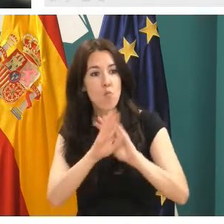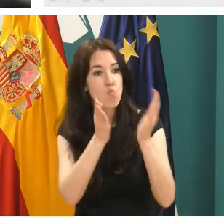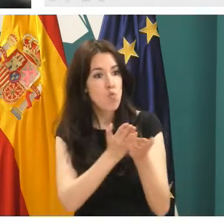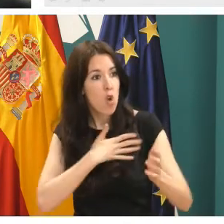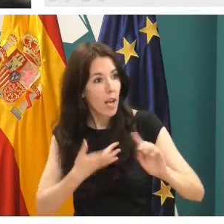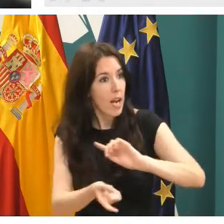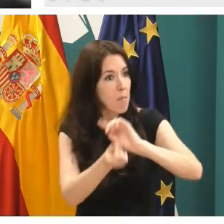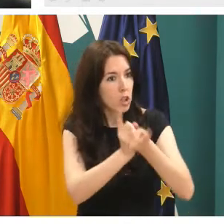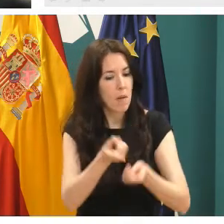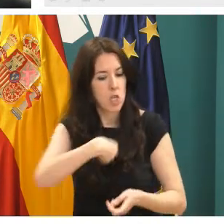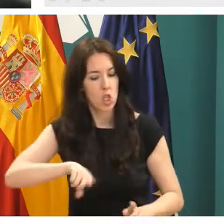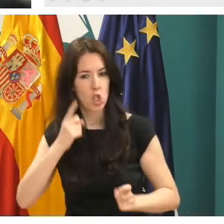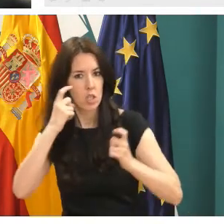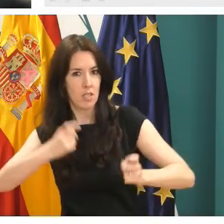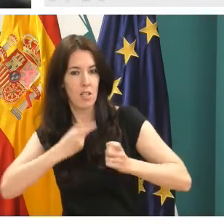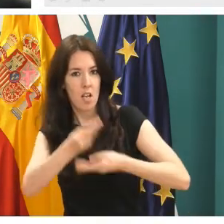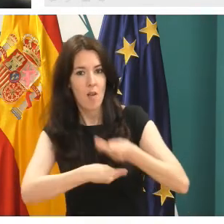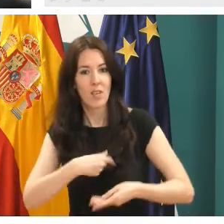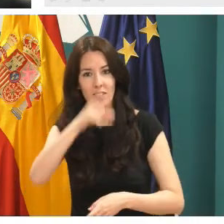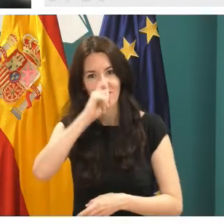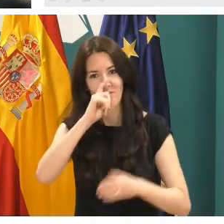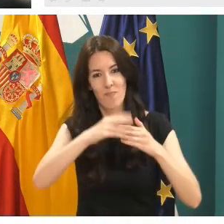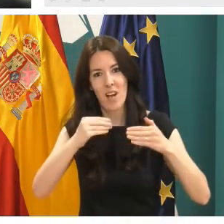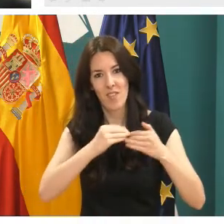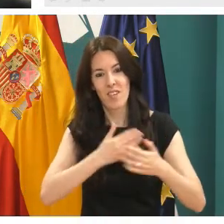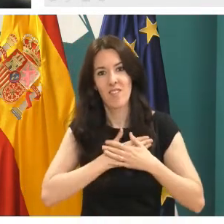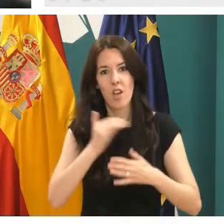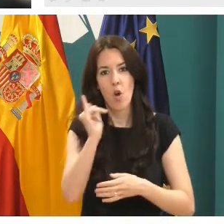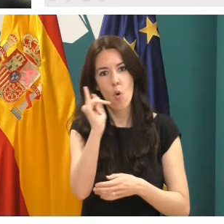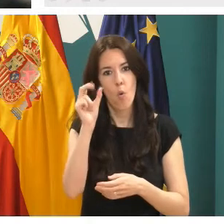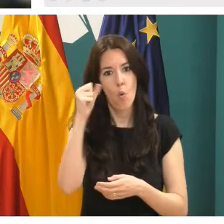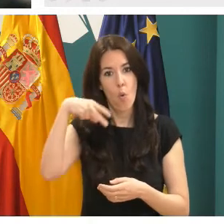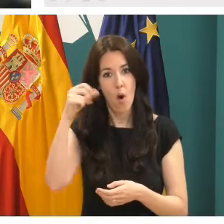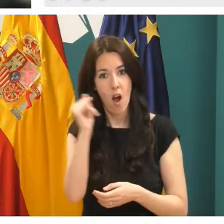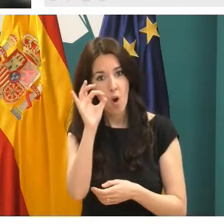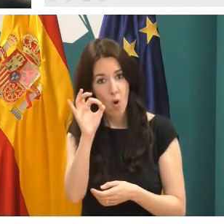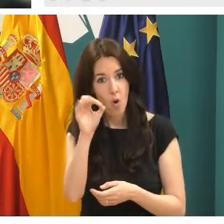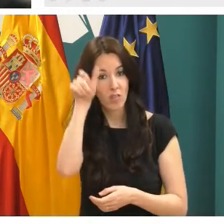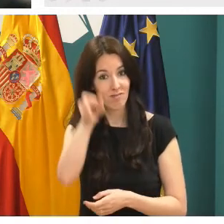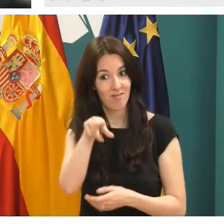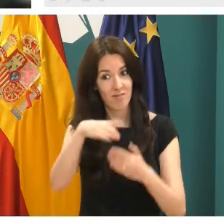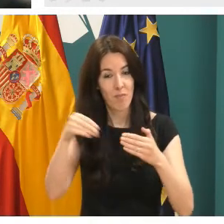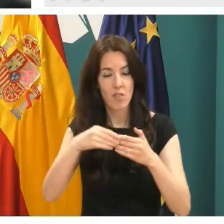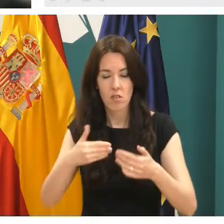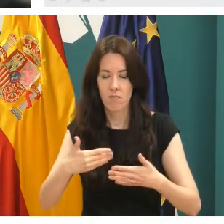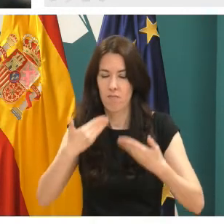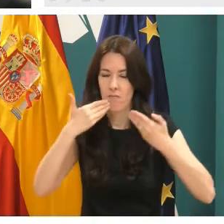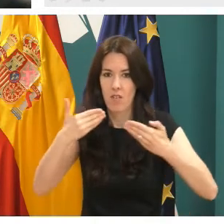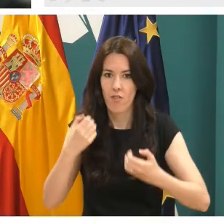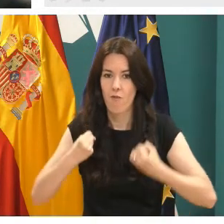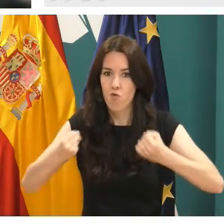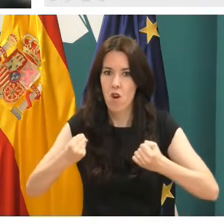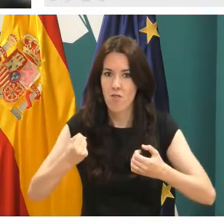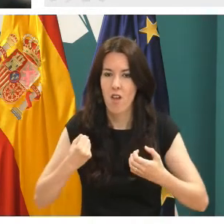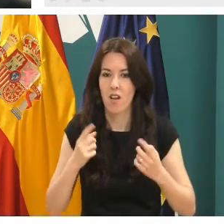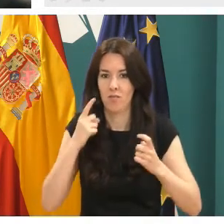mundo, y el recuerdo a un paciente muy querido, Juanjo Salguero, que gracias a su gran empuje, a su gran fuerza,